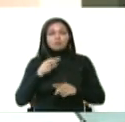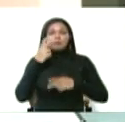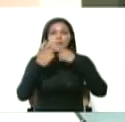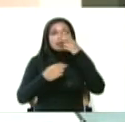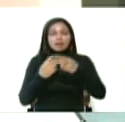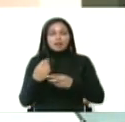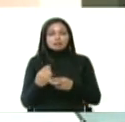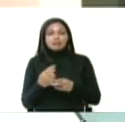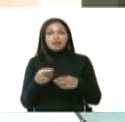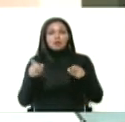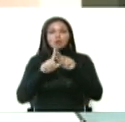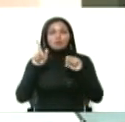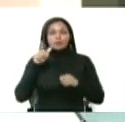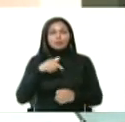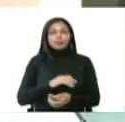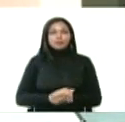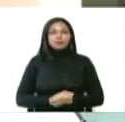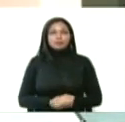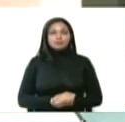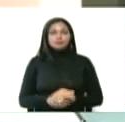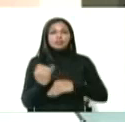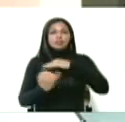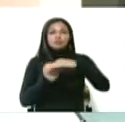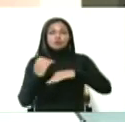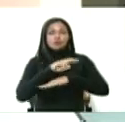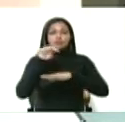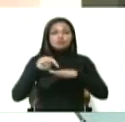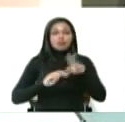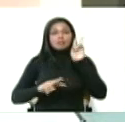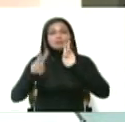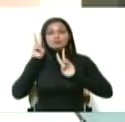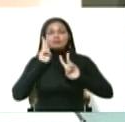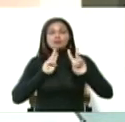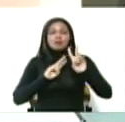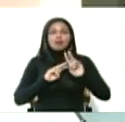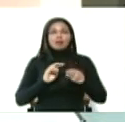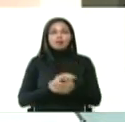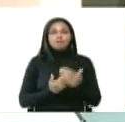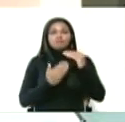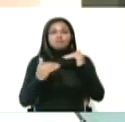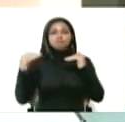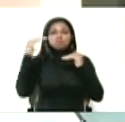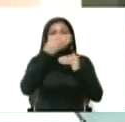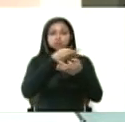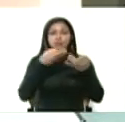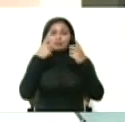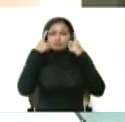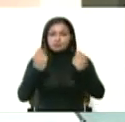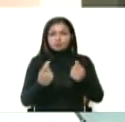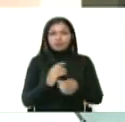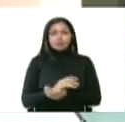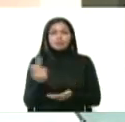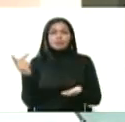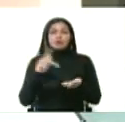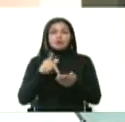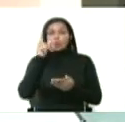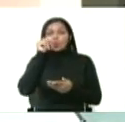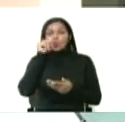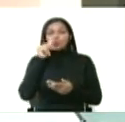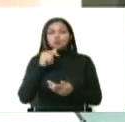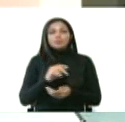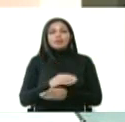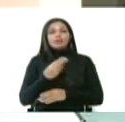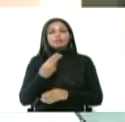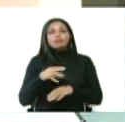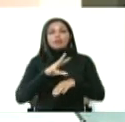vigilancia epidemiológica del Instituto Nacional de Higiene del más alto nivel. Allá también está el doctor Manuel Moya,